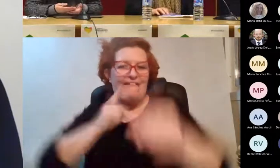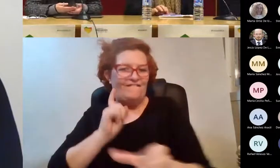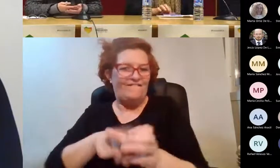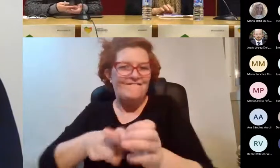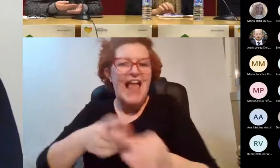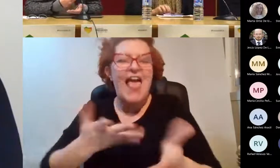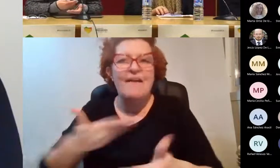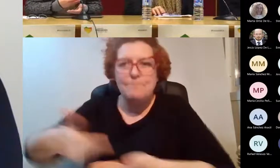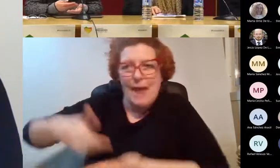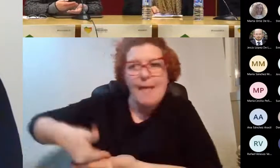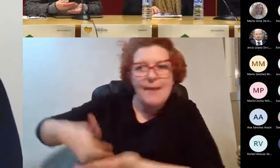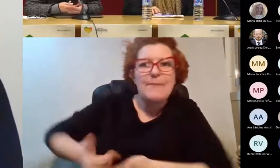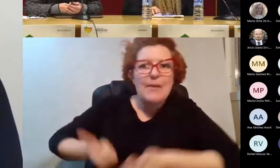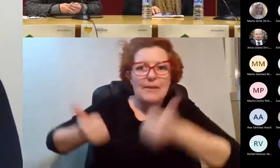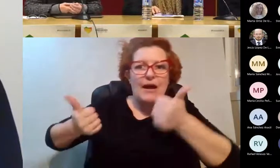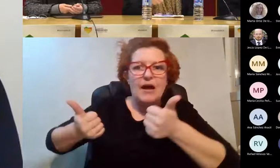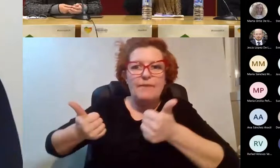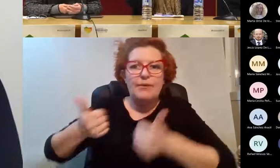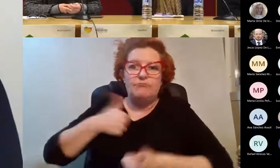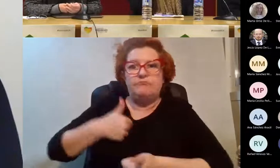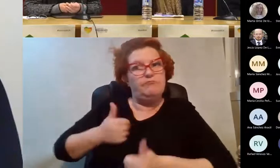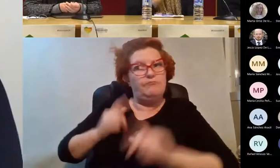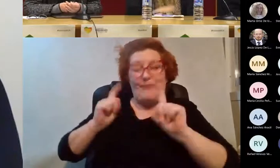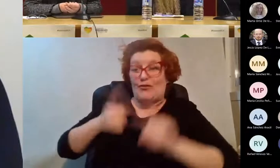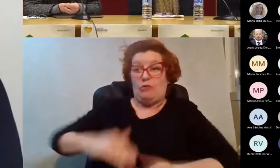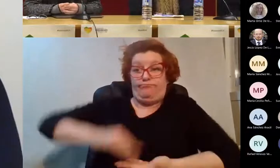están demandando, pero claro, uno da hasta donde da.